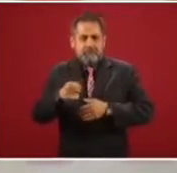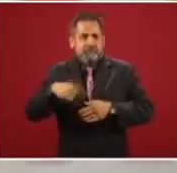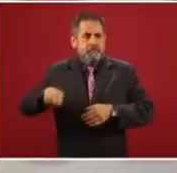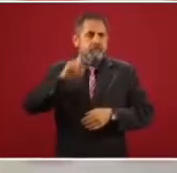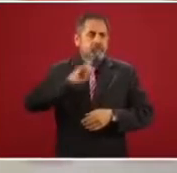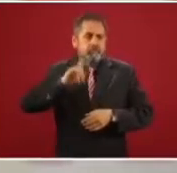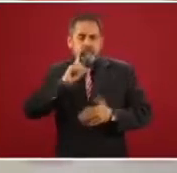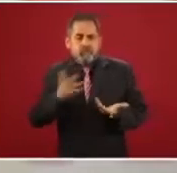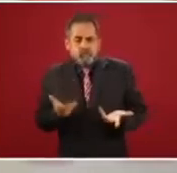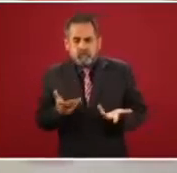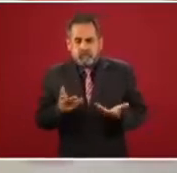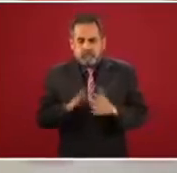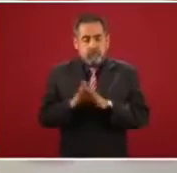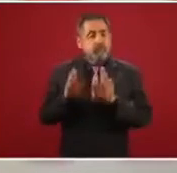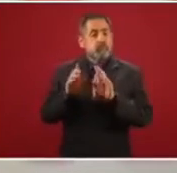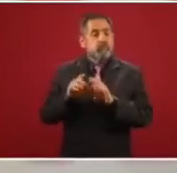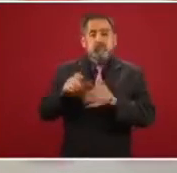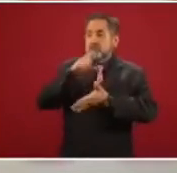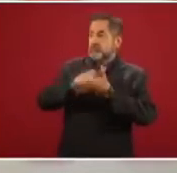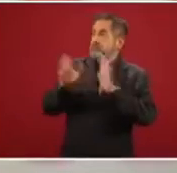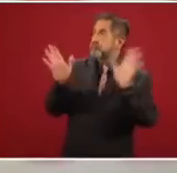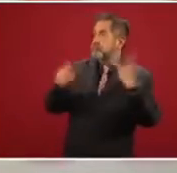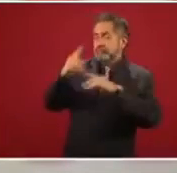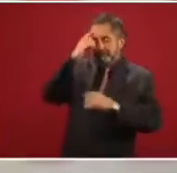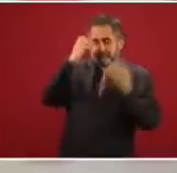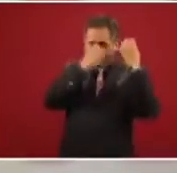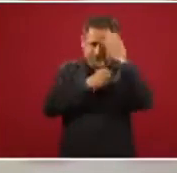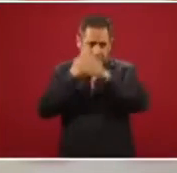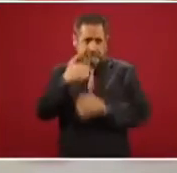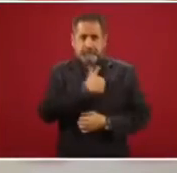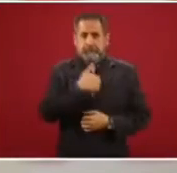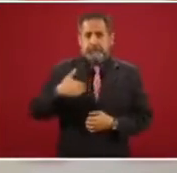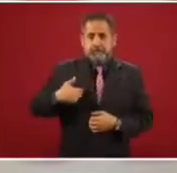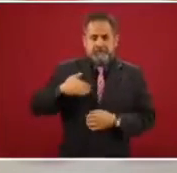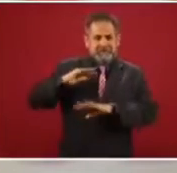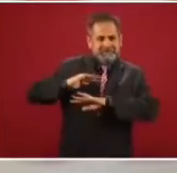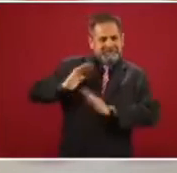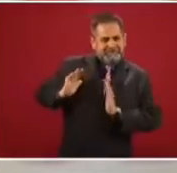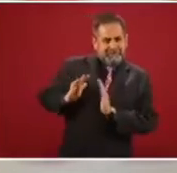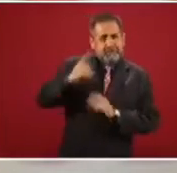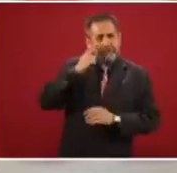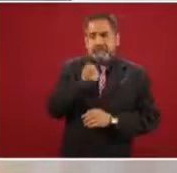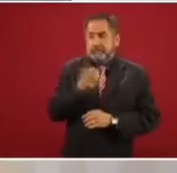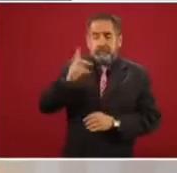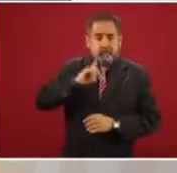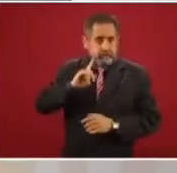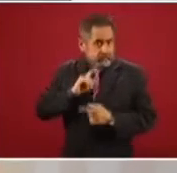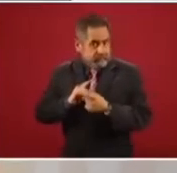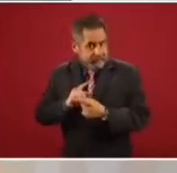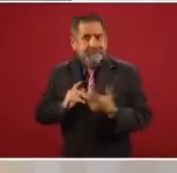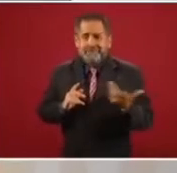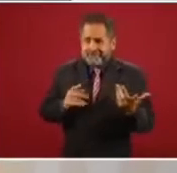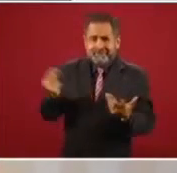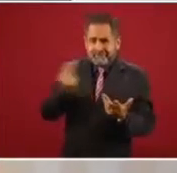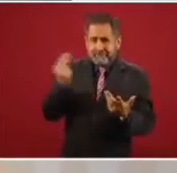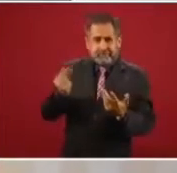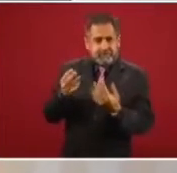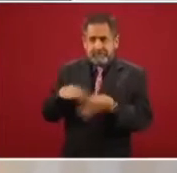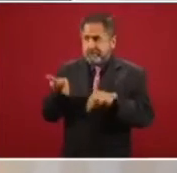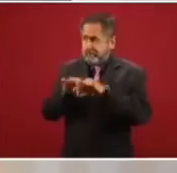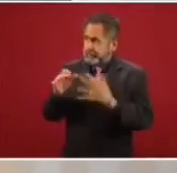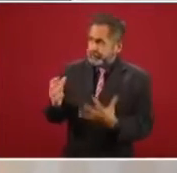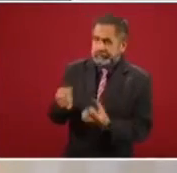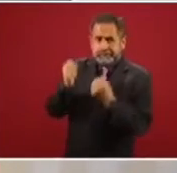una especialidad tener un mastógrafo en el ajiaco para toda esa región puede significar la diferencia entre la vida y la muerte